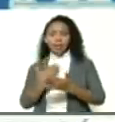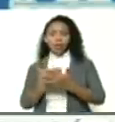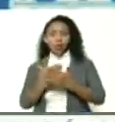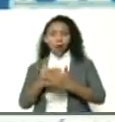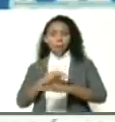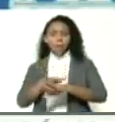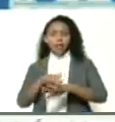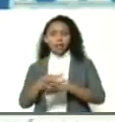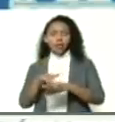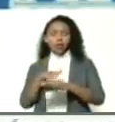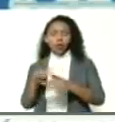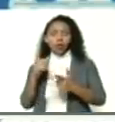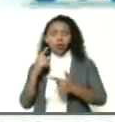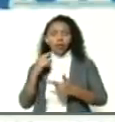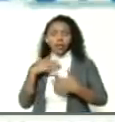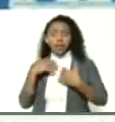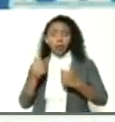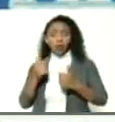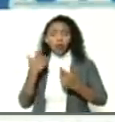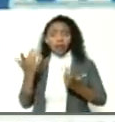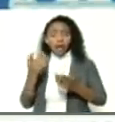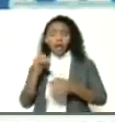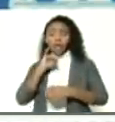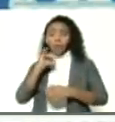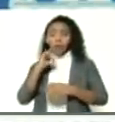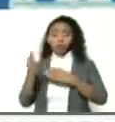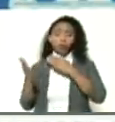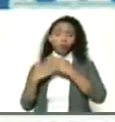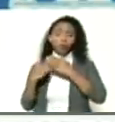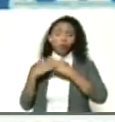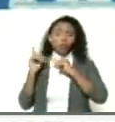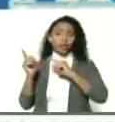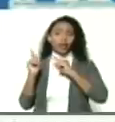Carlos Alvarado que notifique e informe